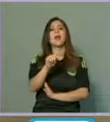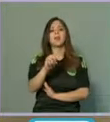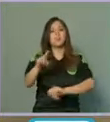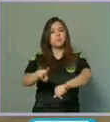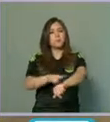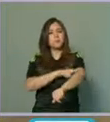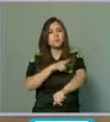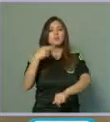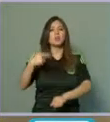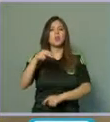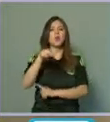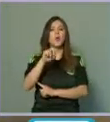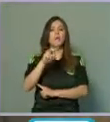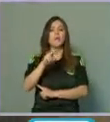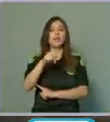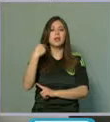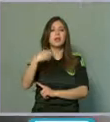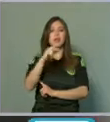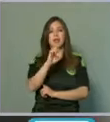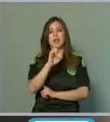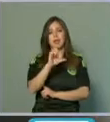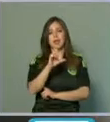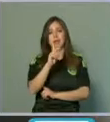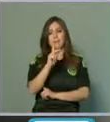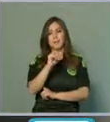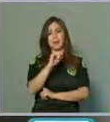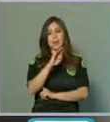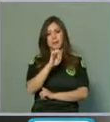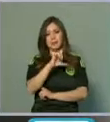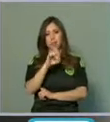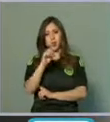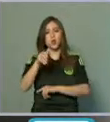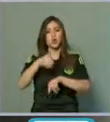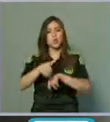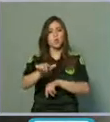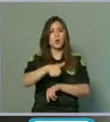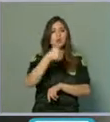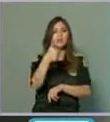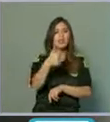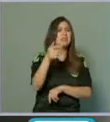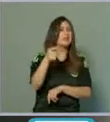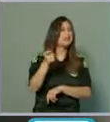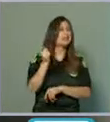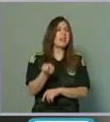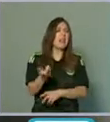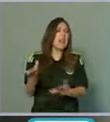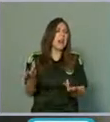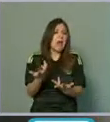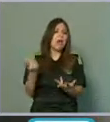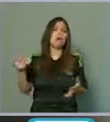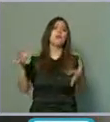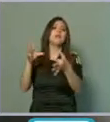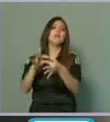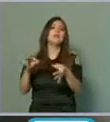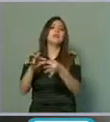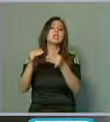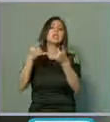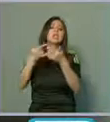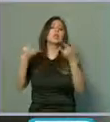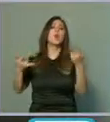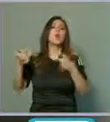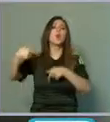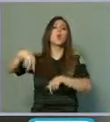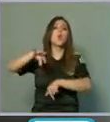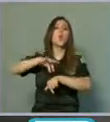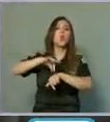novela corta que se llama El Pabellón número 6. En el pabellón número 6 nos enfrentamos a un doctor, doctor que está en un